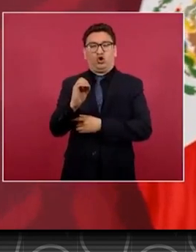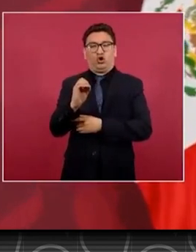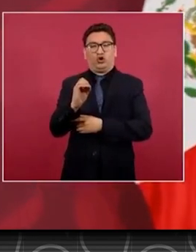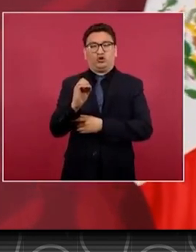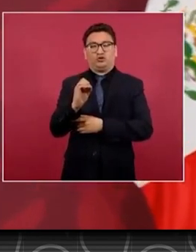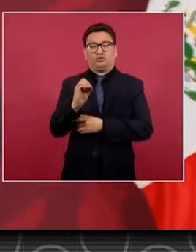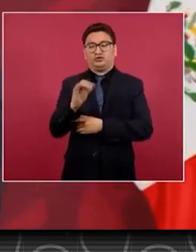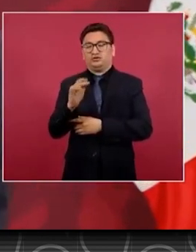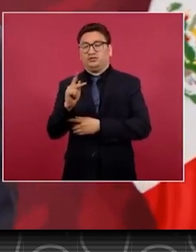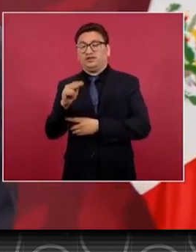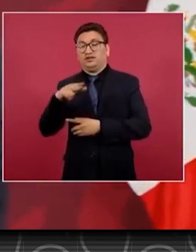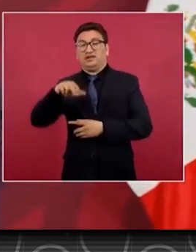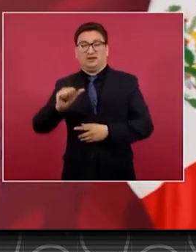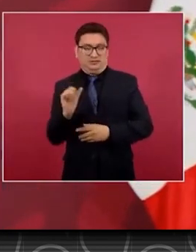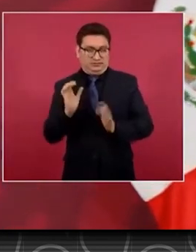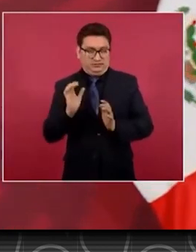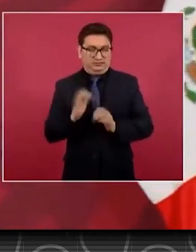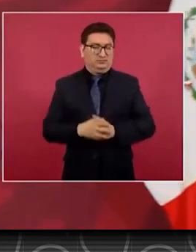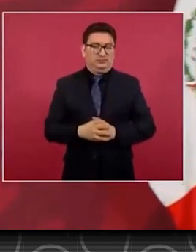amlocipina.